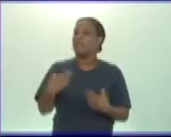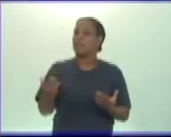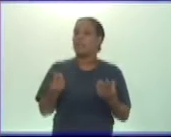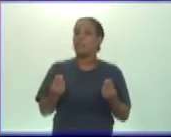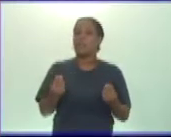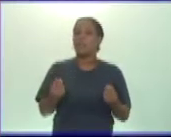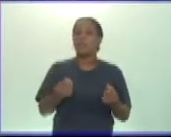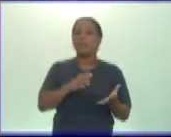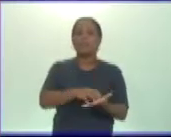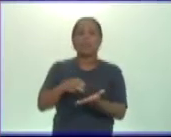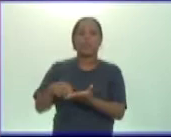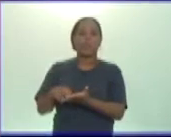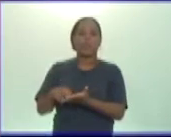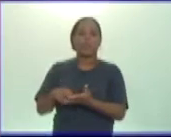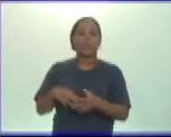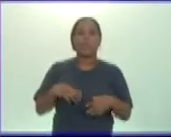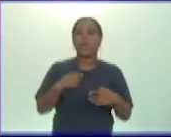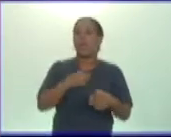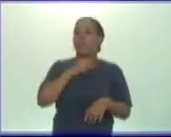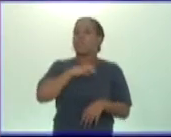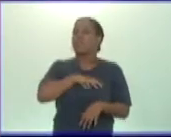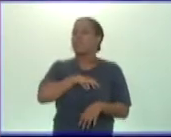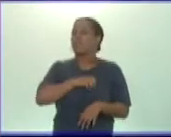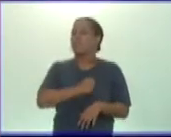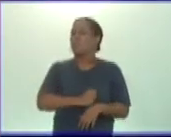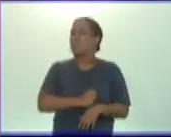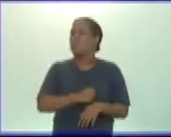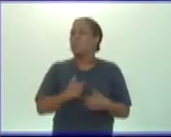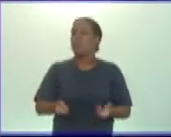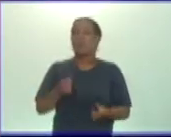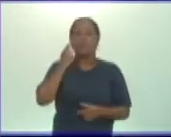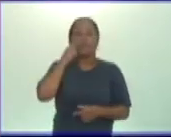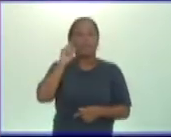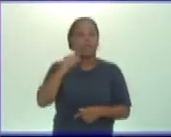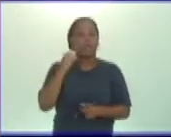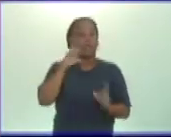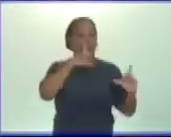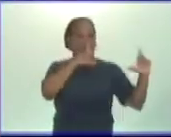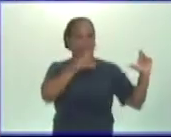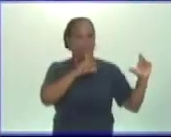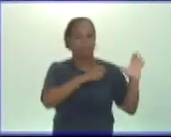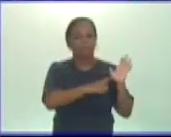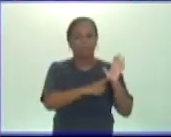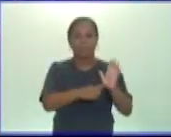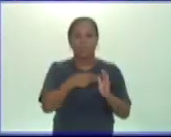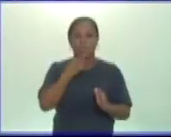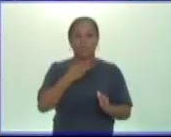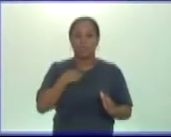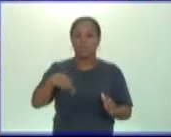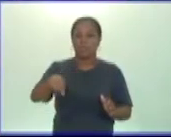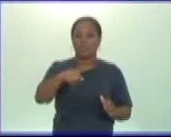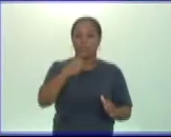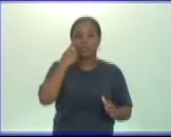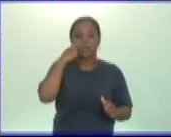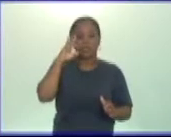sufran? Para poder entender este interrogante, te invito a que observes la siguiente imagen que aparece en presentación. Como ustedes pueden estar observando, es importante tener